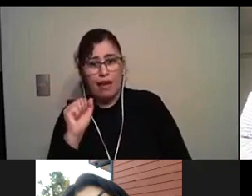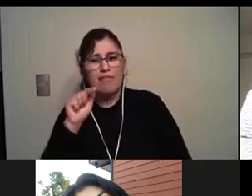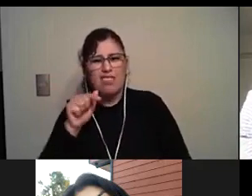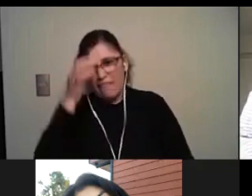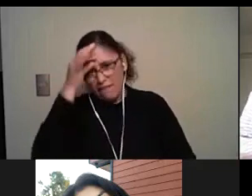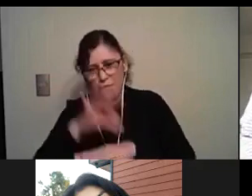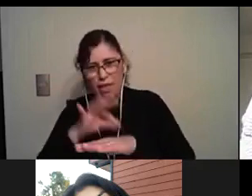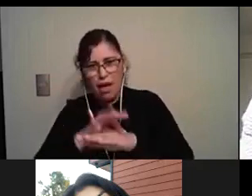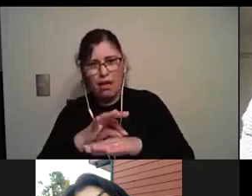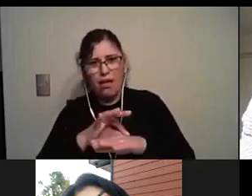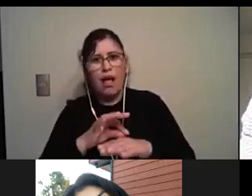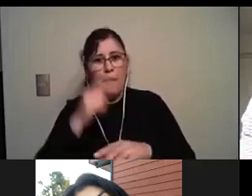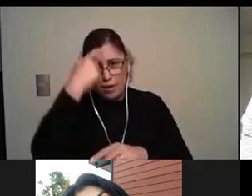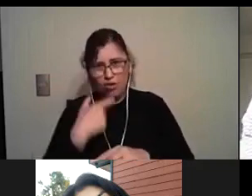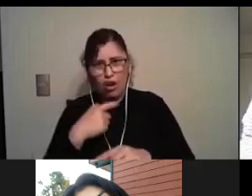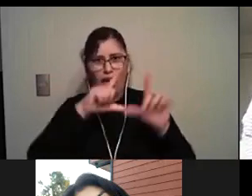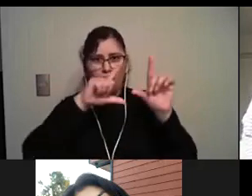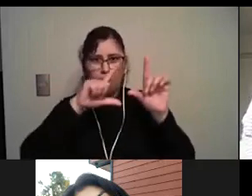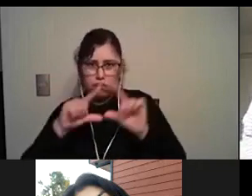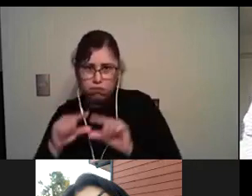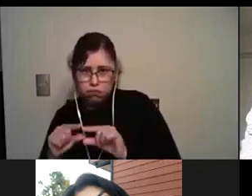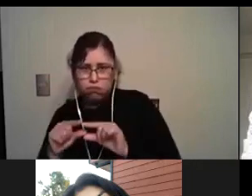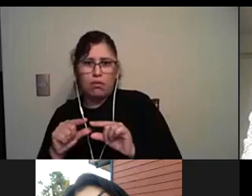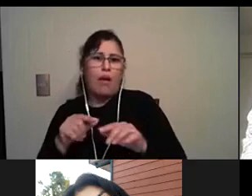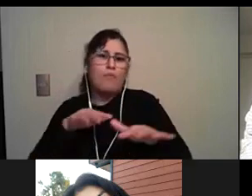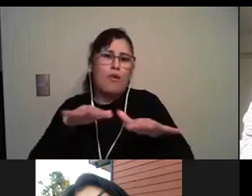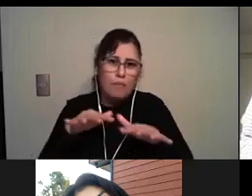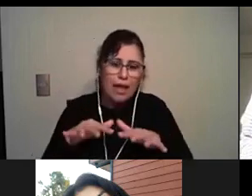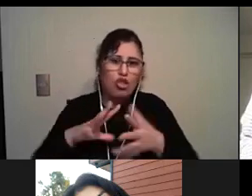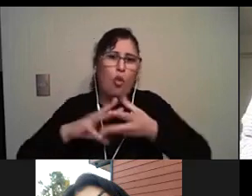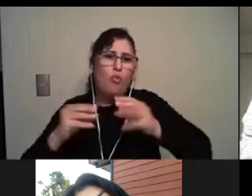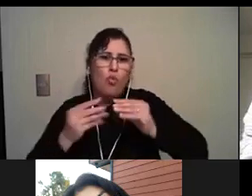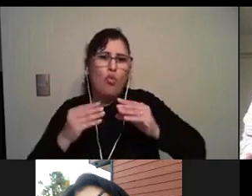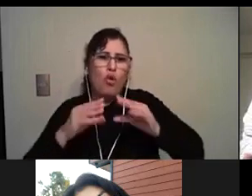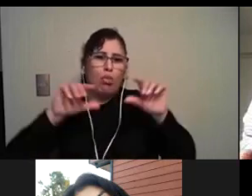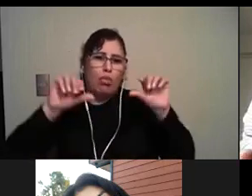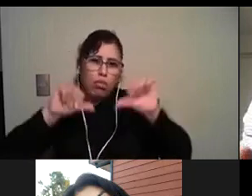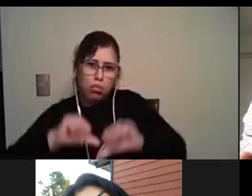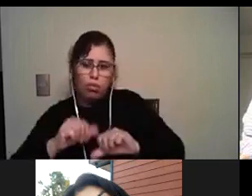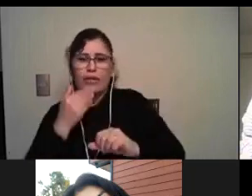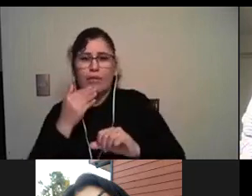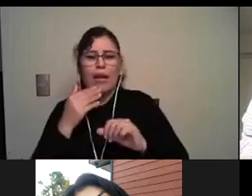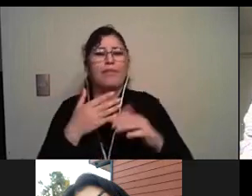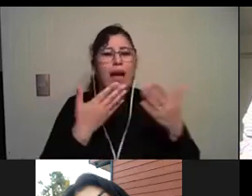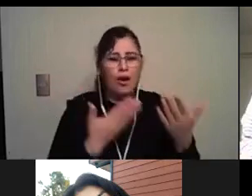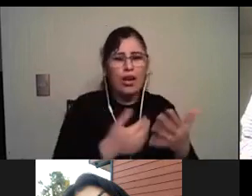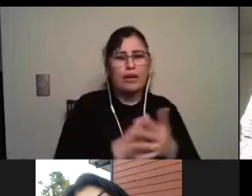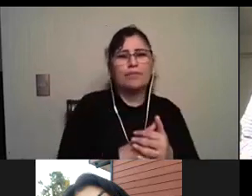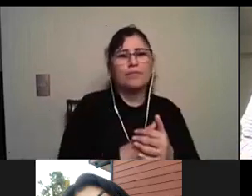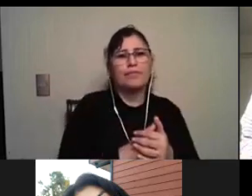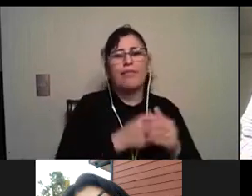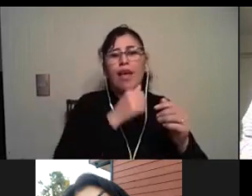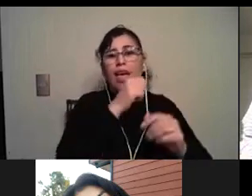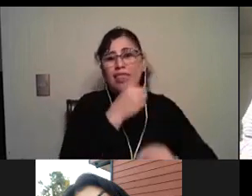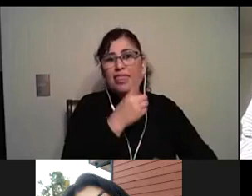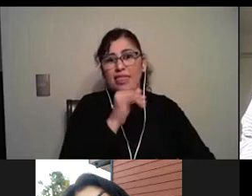la distrofia ah, también puede ser degenerativa, pero las fisiopatologías son diferentes,